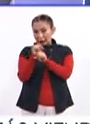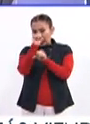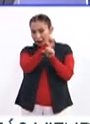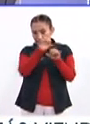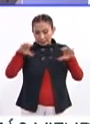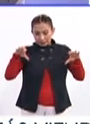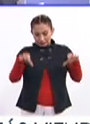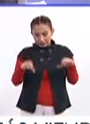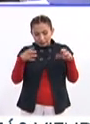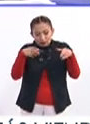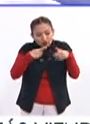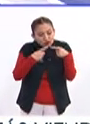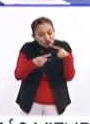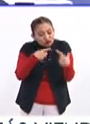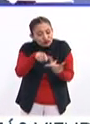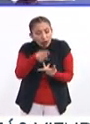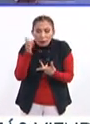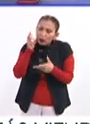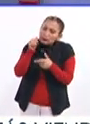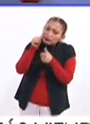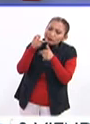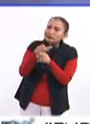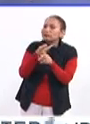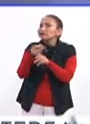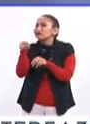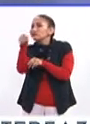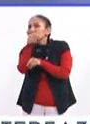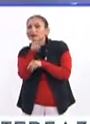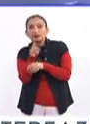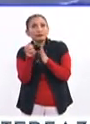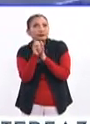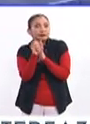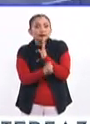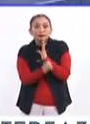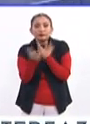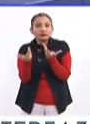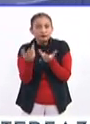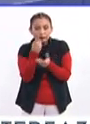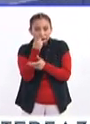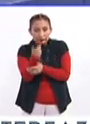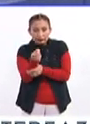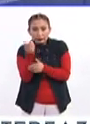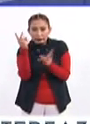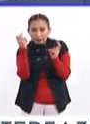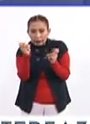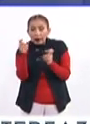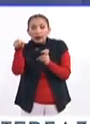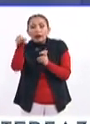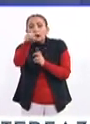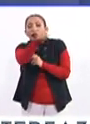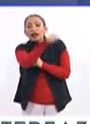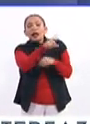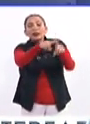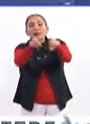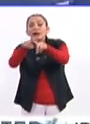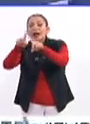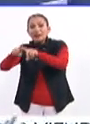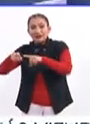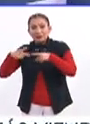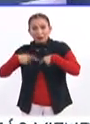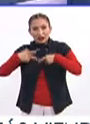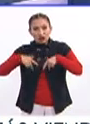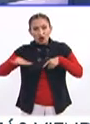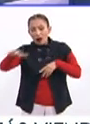Estado, de poder escuchar a, digamos, déjenme decirlo en estos términos, a los diversos